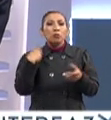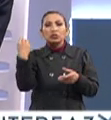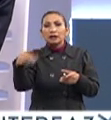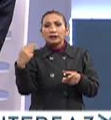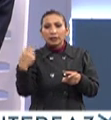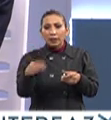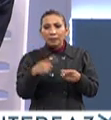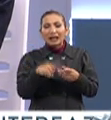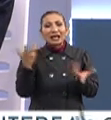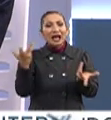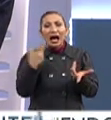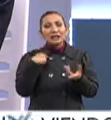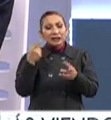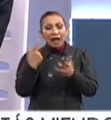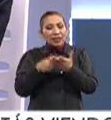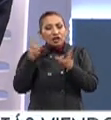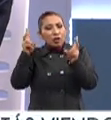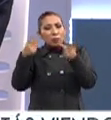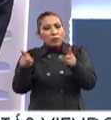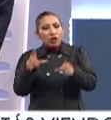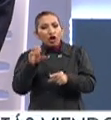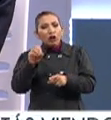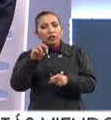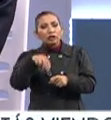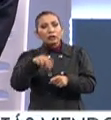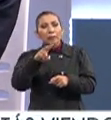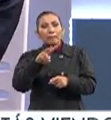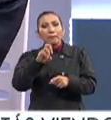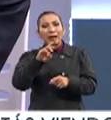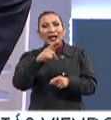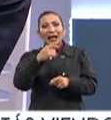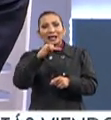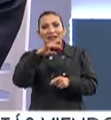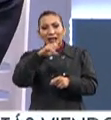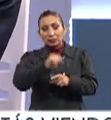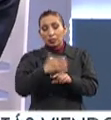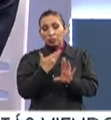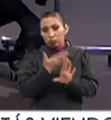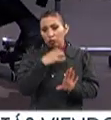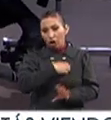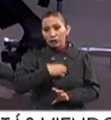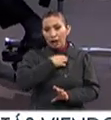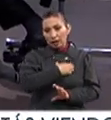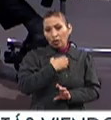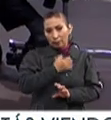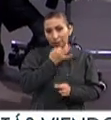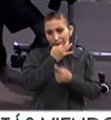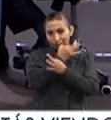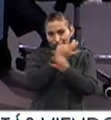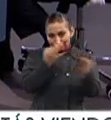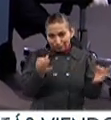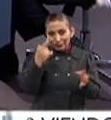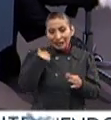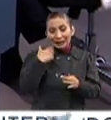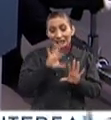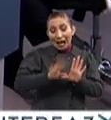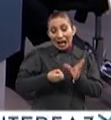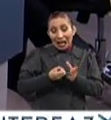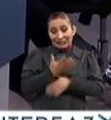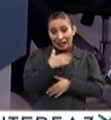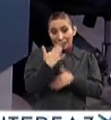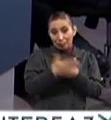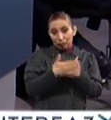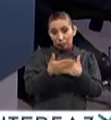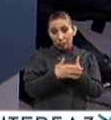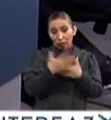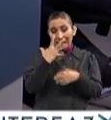llama y qué es lo que contiene Convergencias. Pues muy contento de compartirles que sale ya